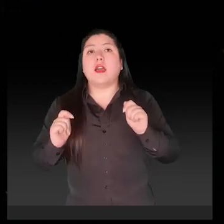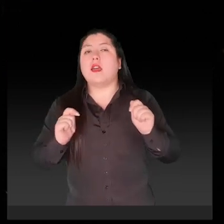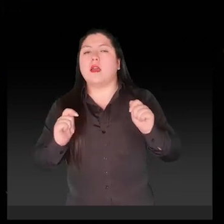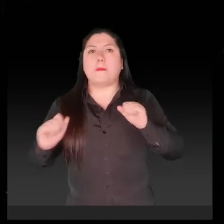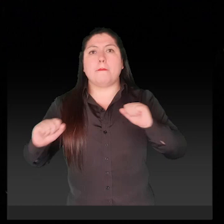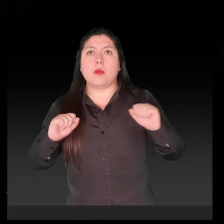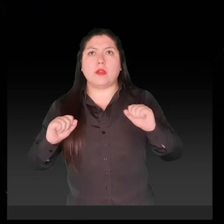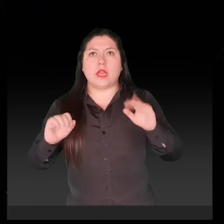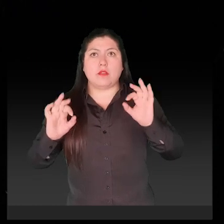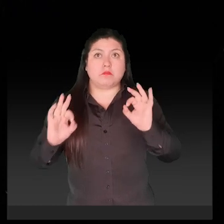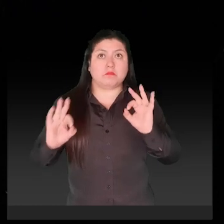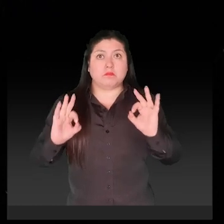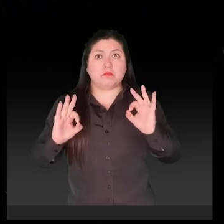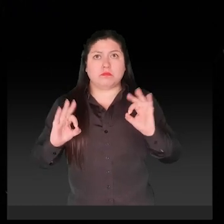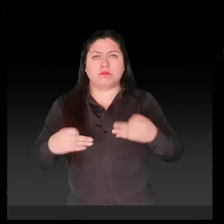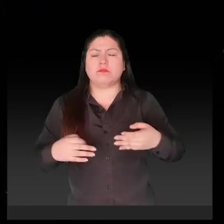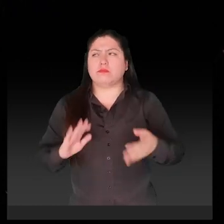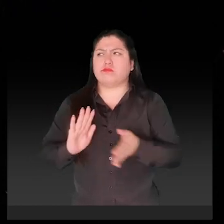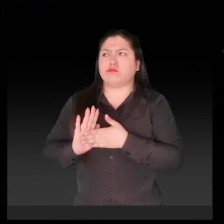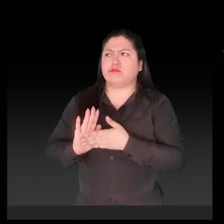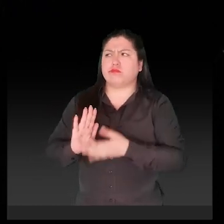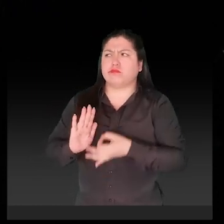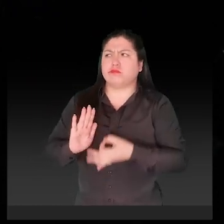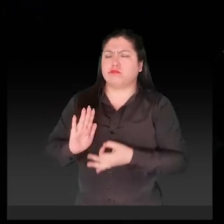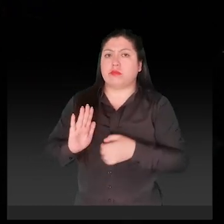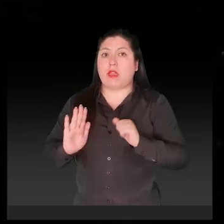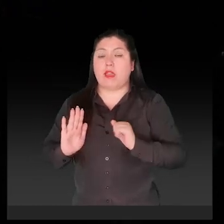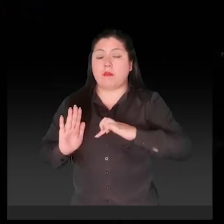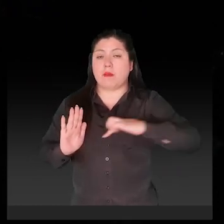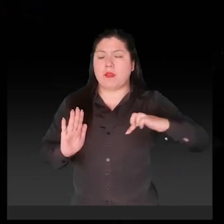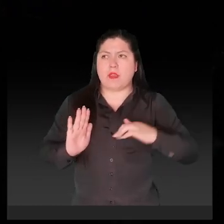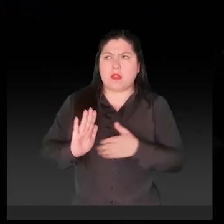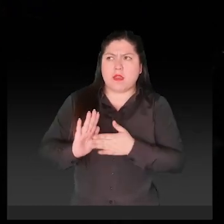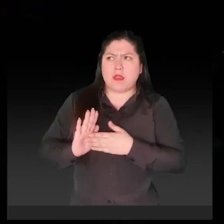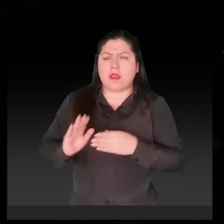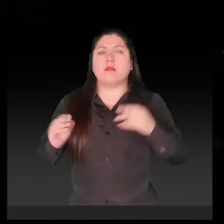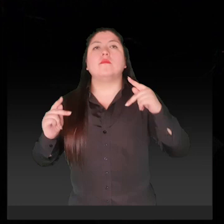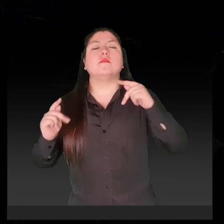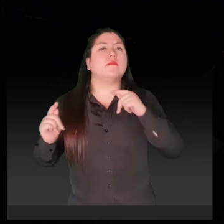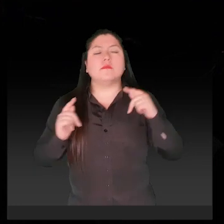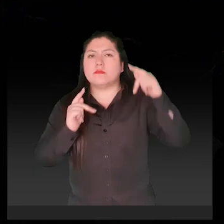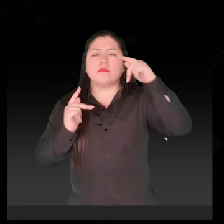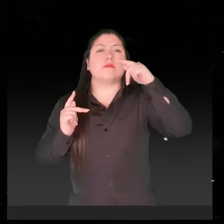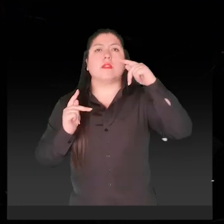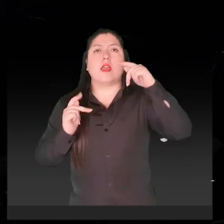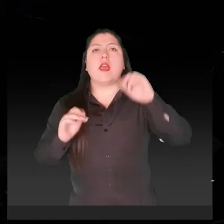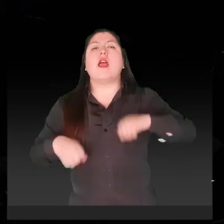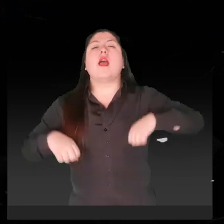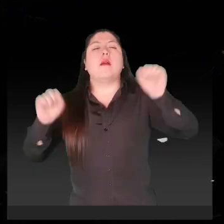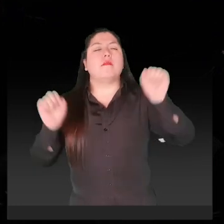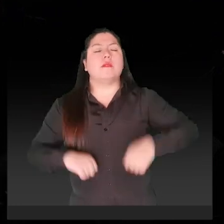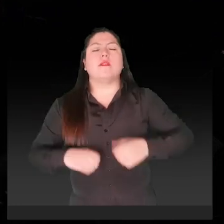con los movimientos de mi cabeza hacia esos puntos indicados en la pantalla, y en este momento, luego de haber hecho esa